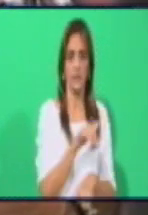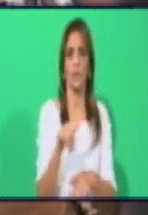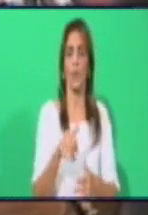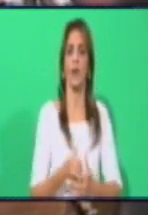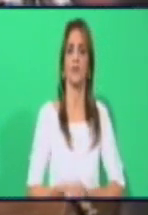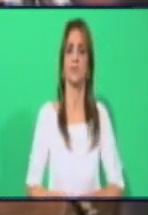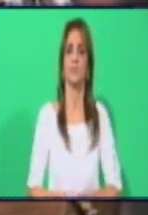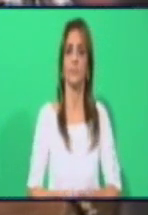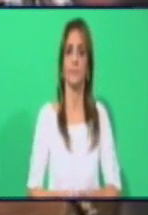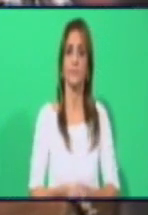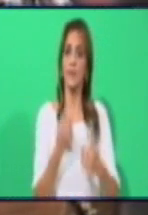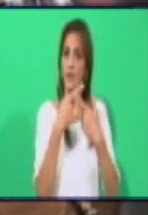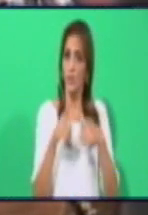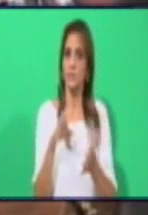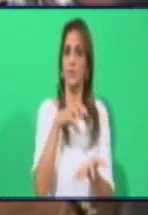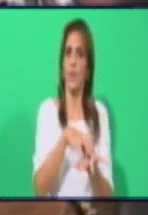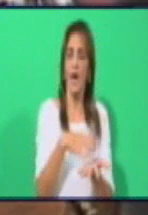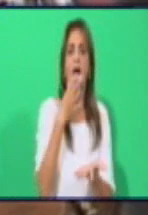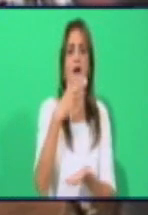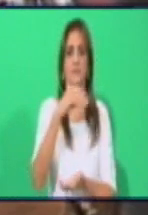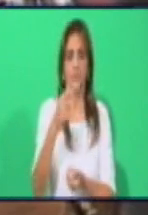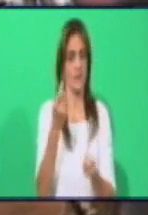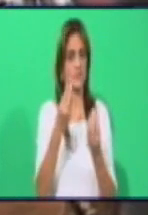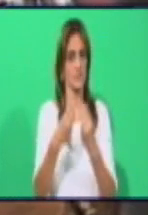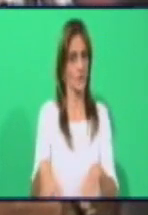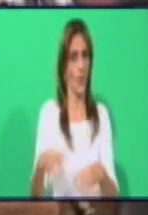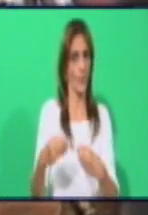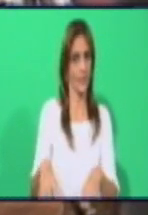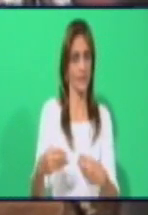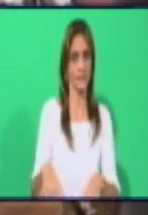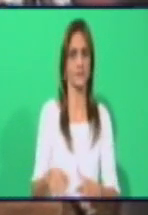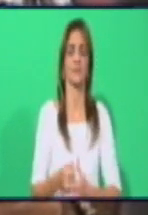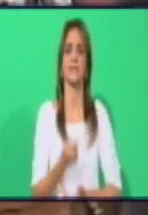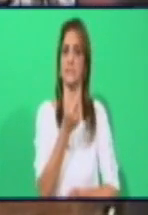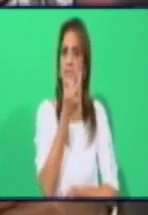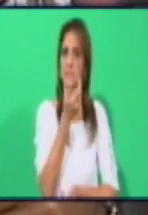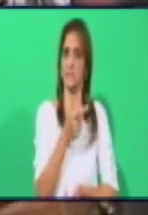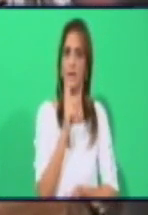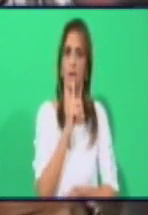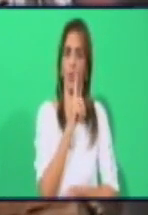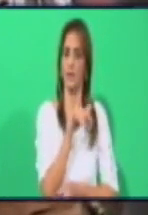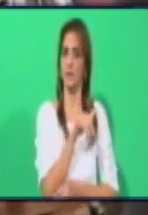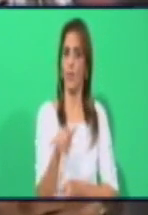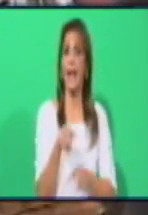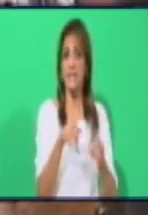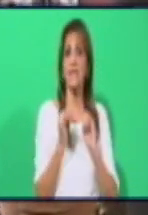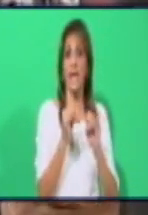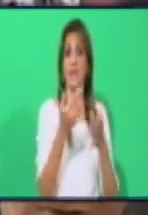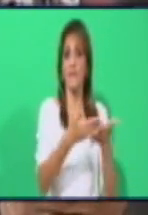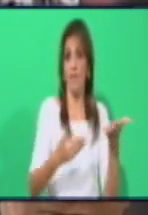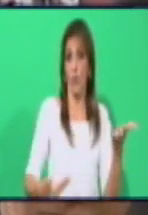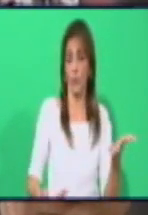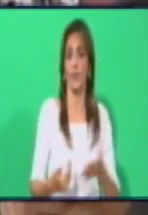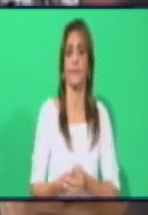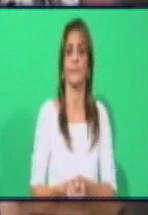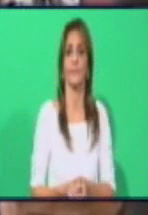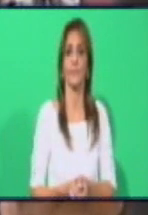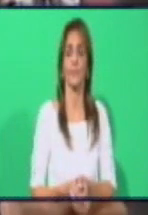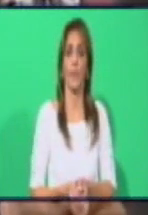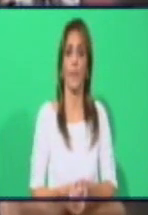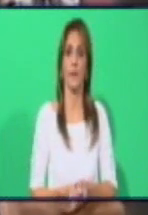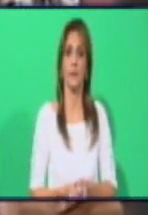8,52 kilogramos de azúcar refino y 1,47 kilogramos de chicha. Y allí en el informe aparece el punto de venta